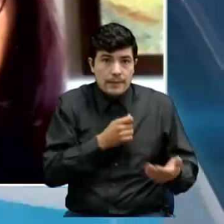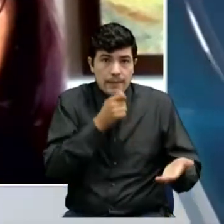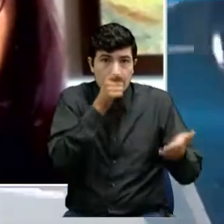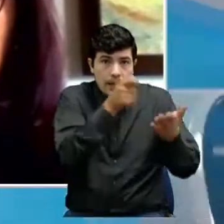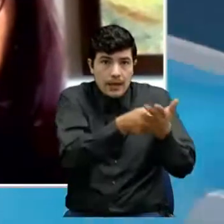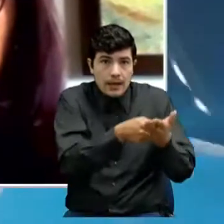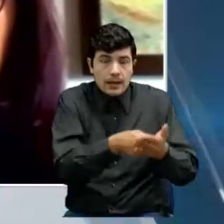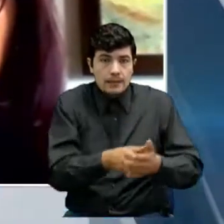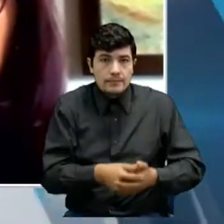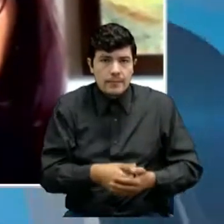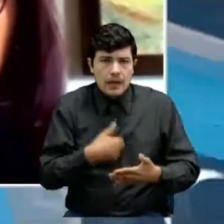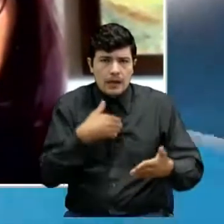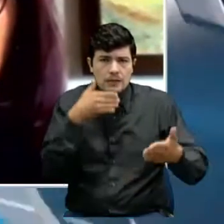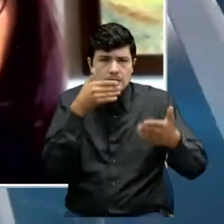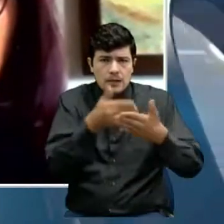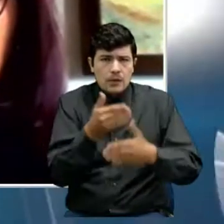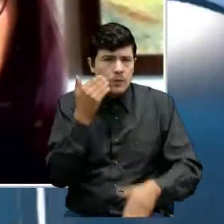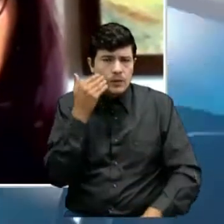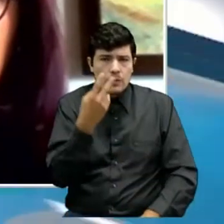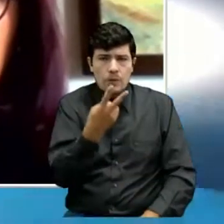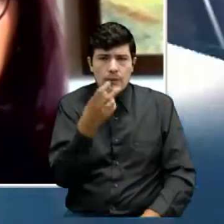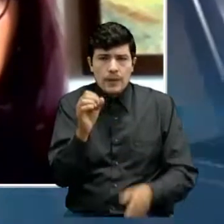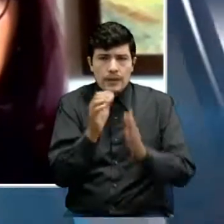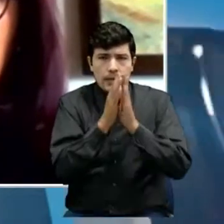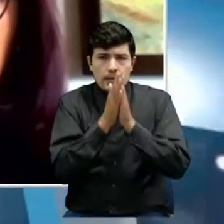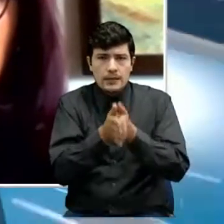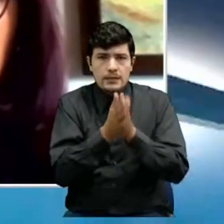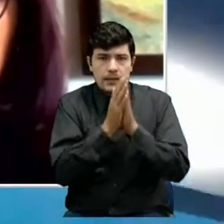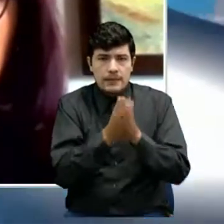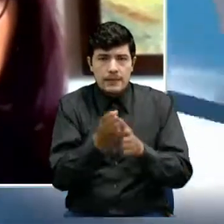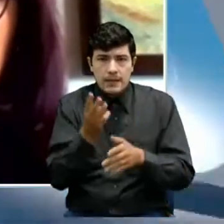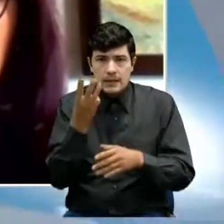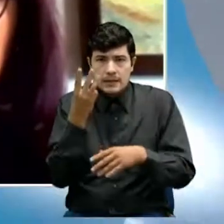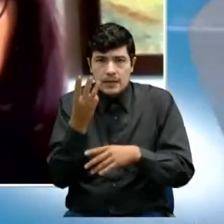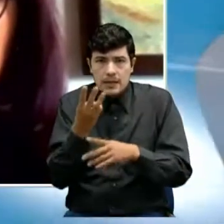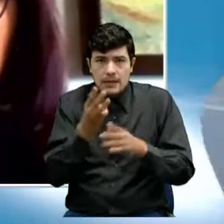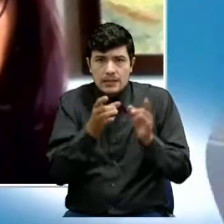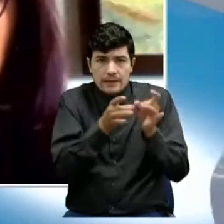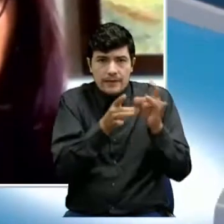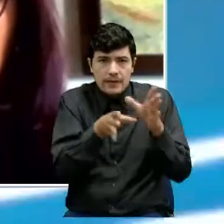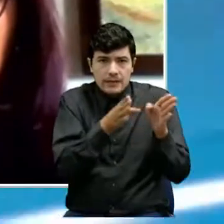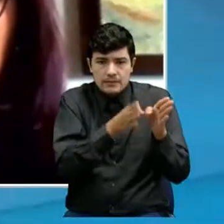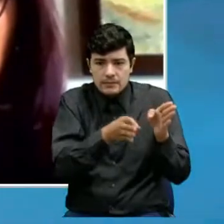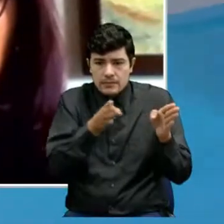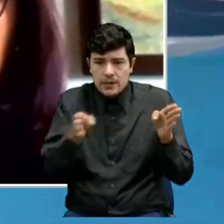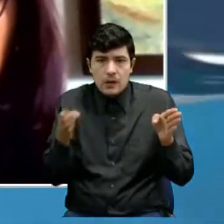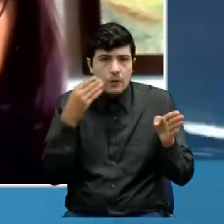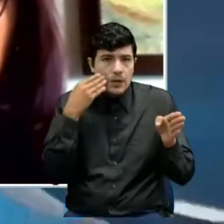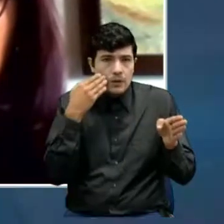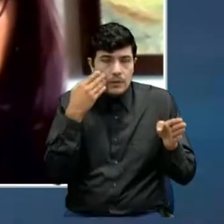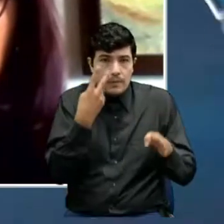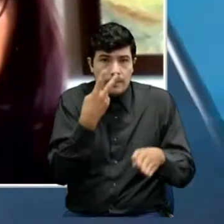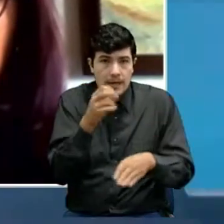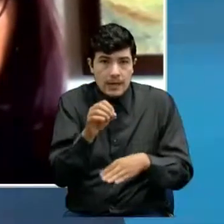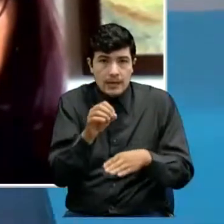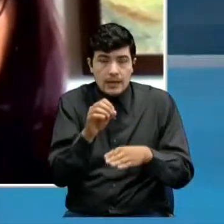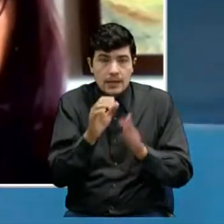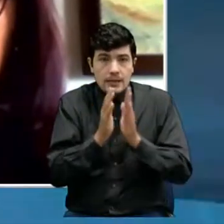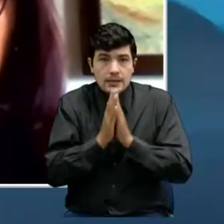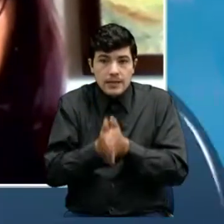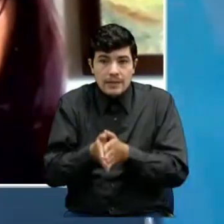que puede pagarse hasta el 20 de diciembre en tres instalamientos. Es decir, el 20 de diciembre